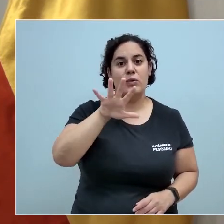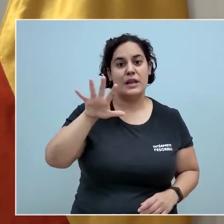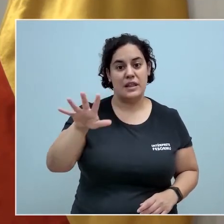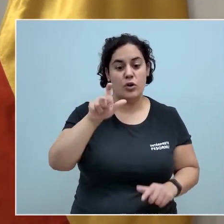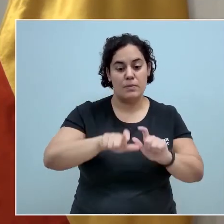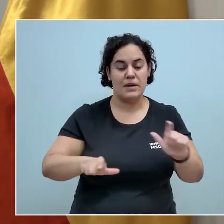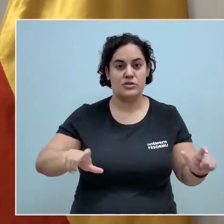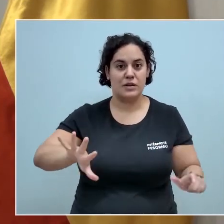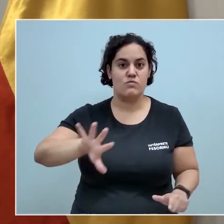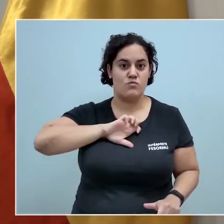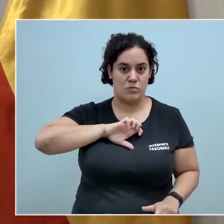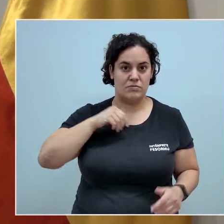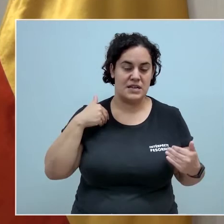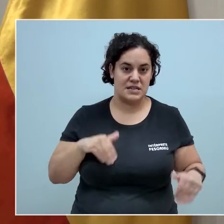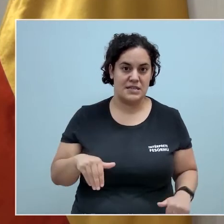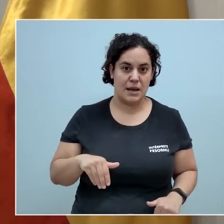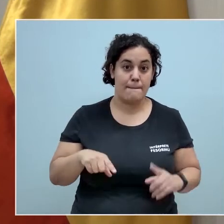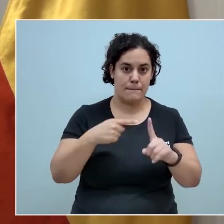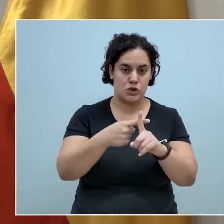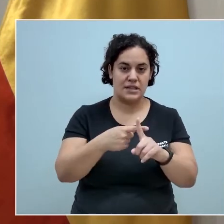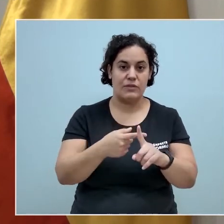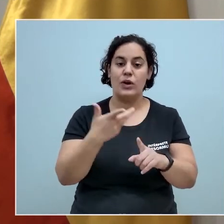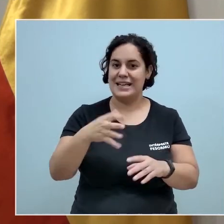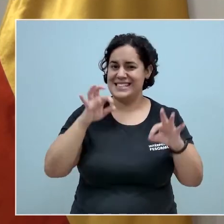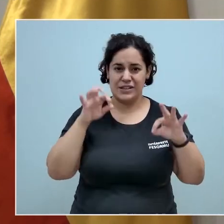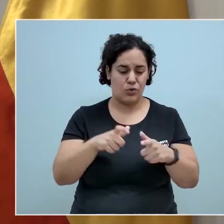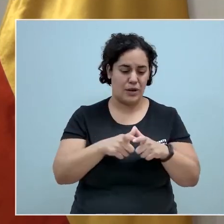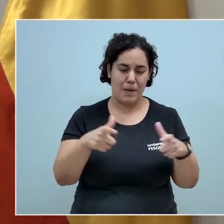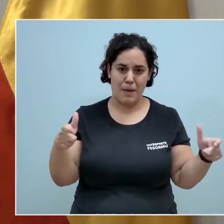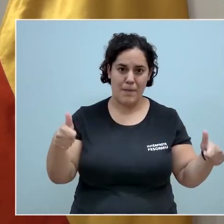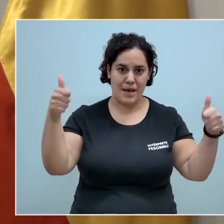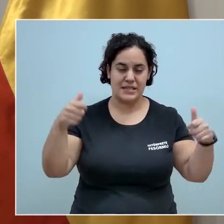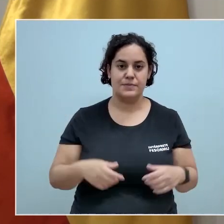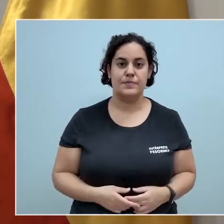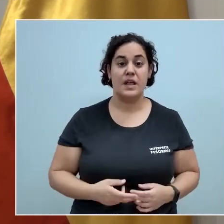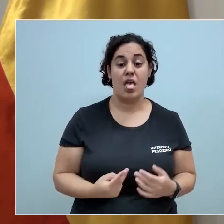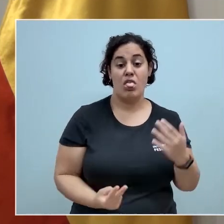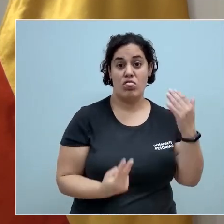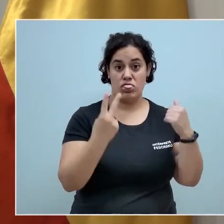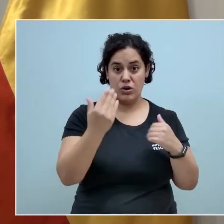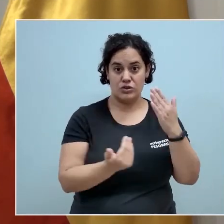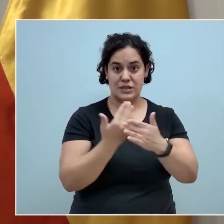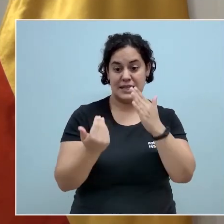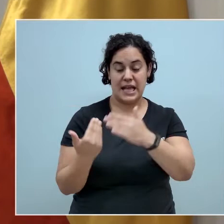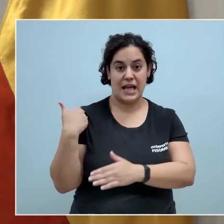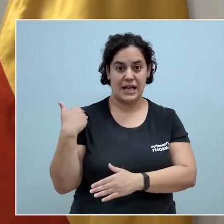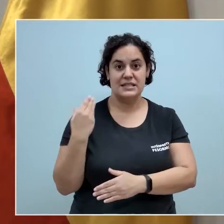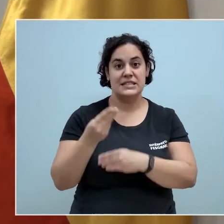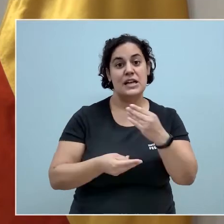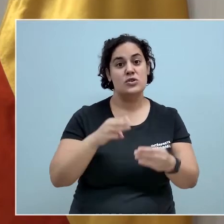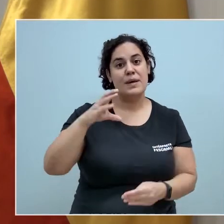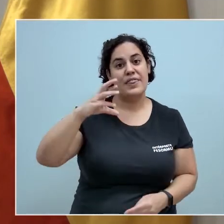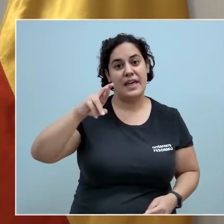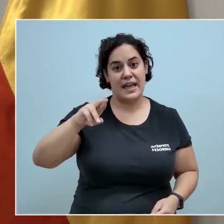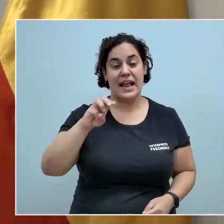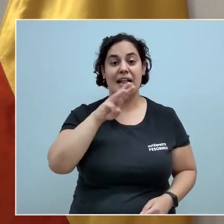55 positivos y que sin duda aumentará ostensiblemente. En los 2 últimos días se han realizado PCRs para detectar coronavirus a más